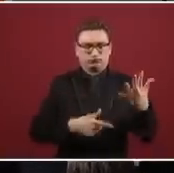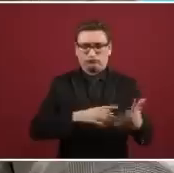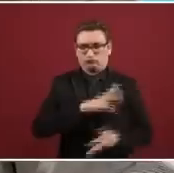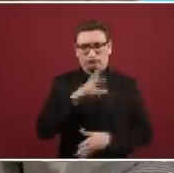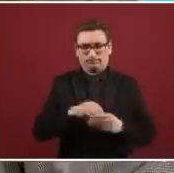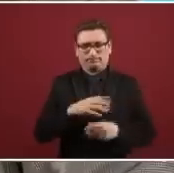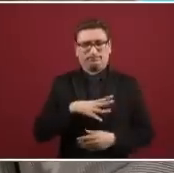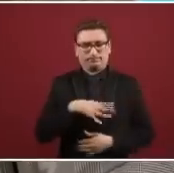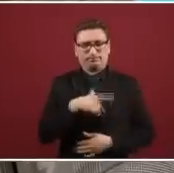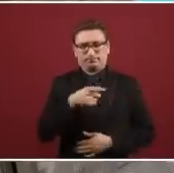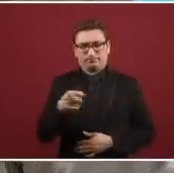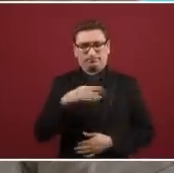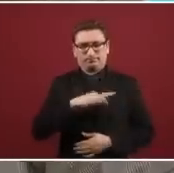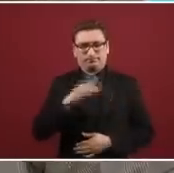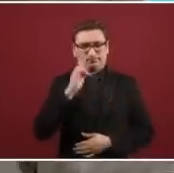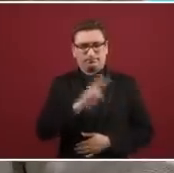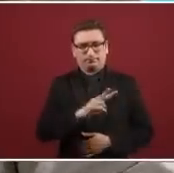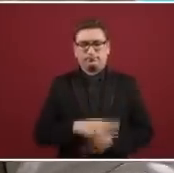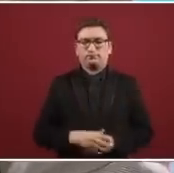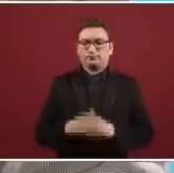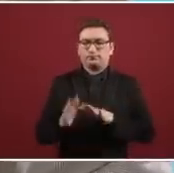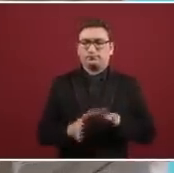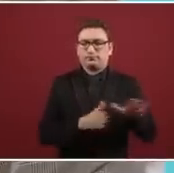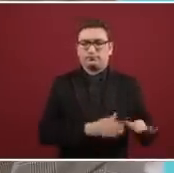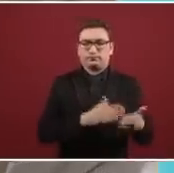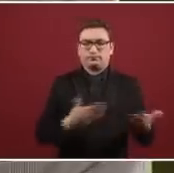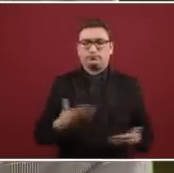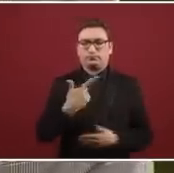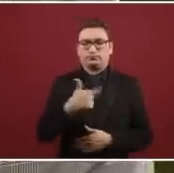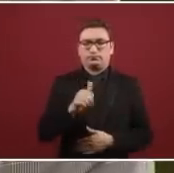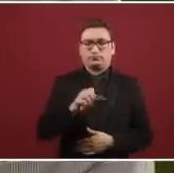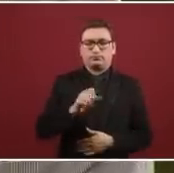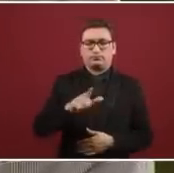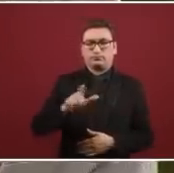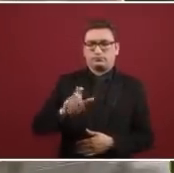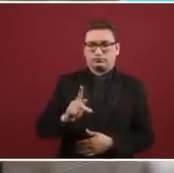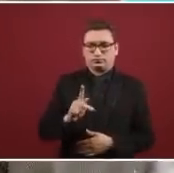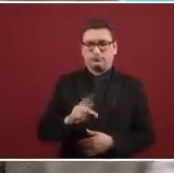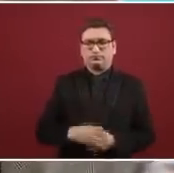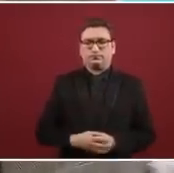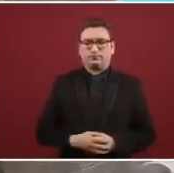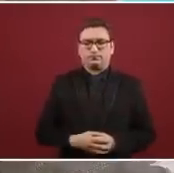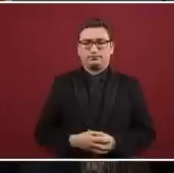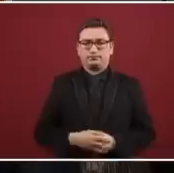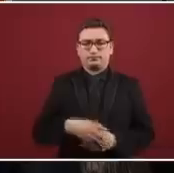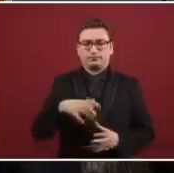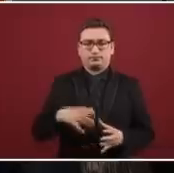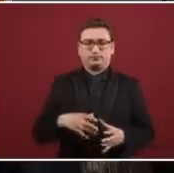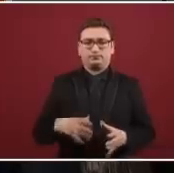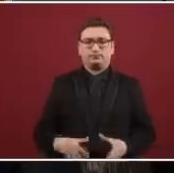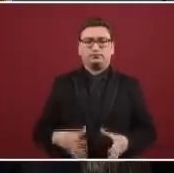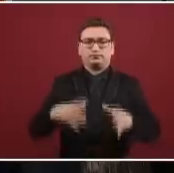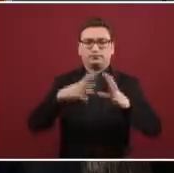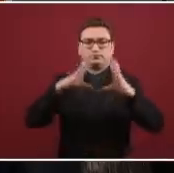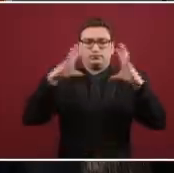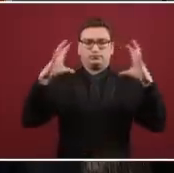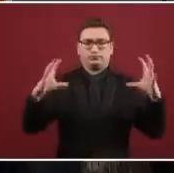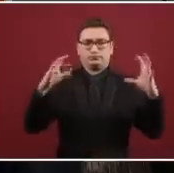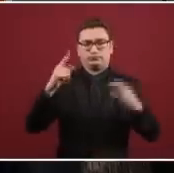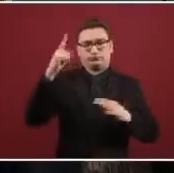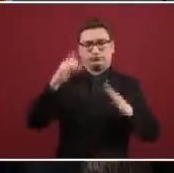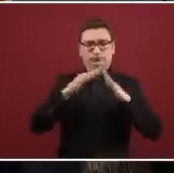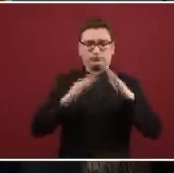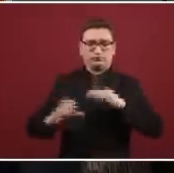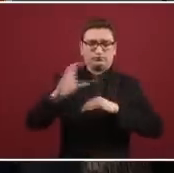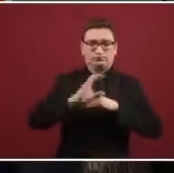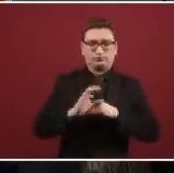Y vemos ahora el quién es quién del gas LP. En tanques estacionarios, el precio